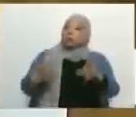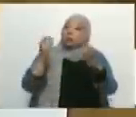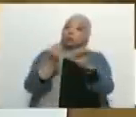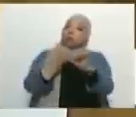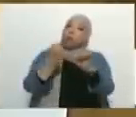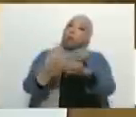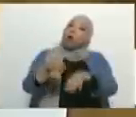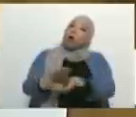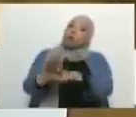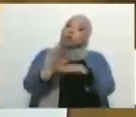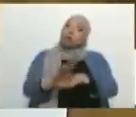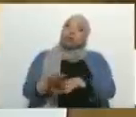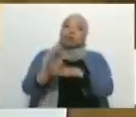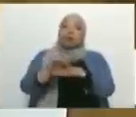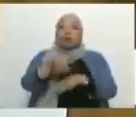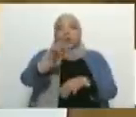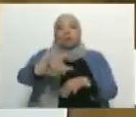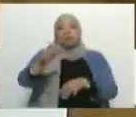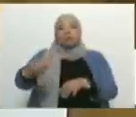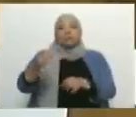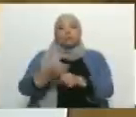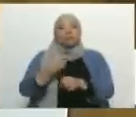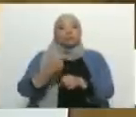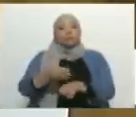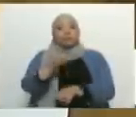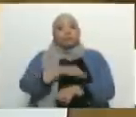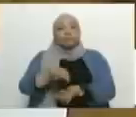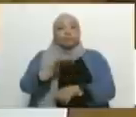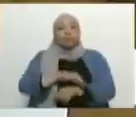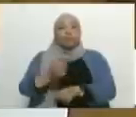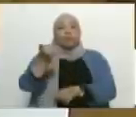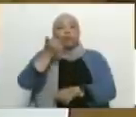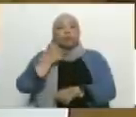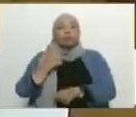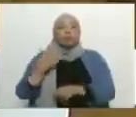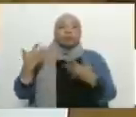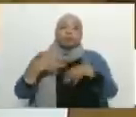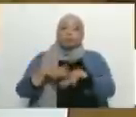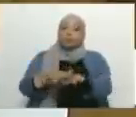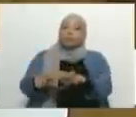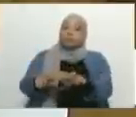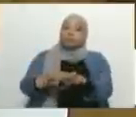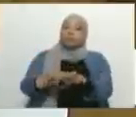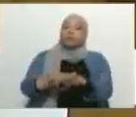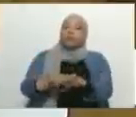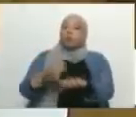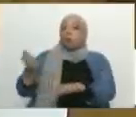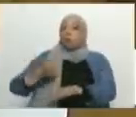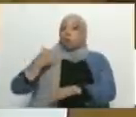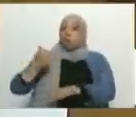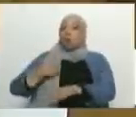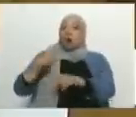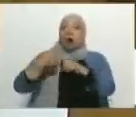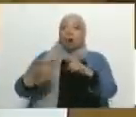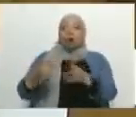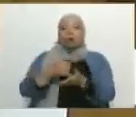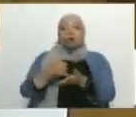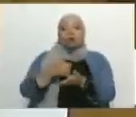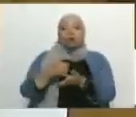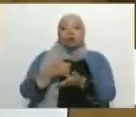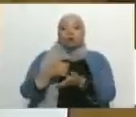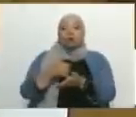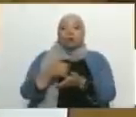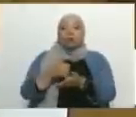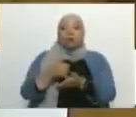la protección precisamente de esta persona en situación de abuso, de protección de su integridad personal y cualquier otra vulneración.